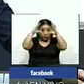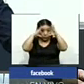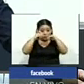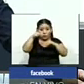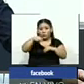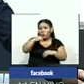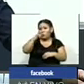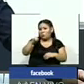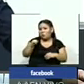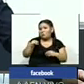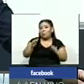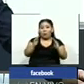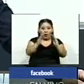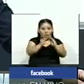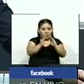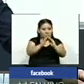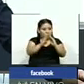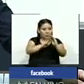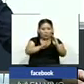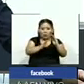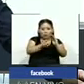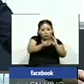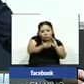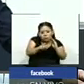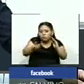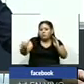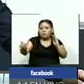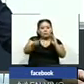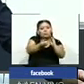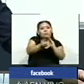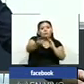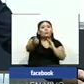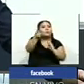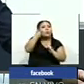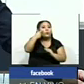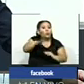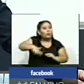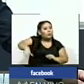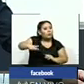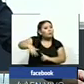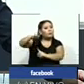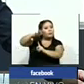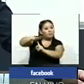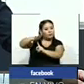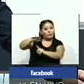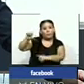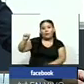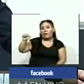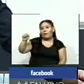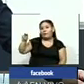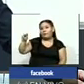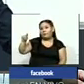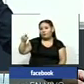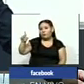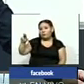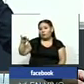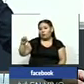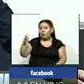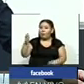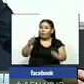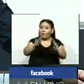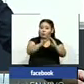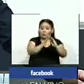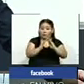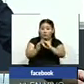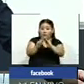Las evacuaciones siguen en la residencial Santa Lucía, en el municipio de Ilopango. Más de 100 familias han dejado sus hogares